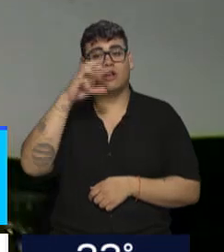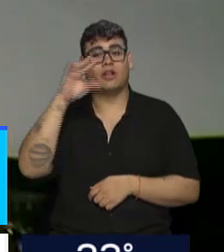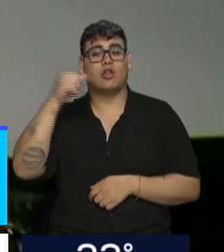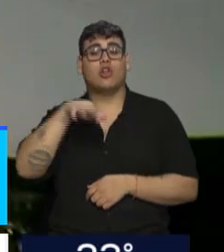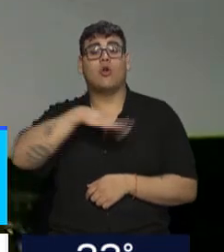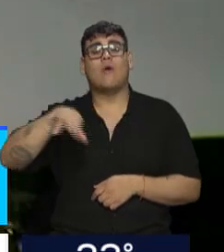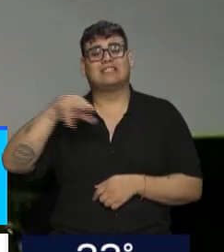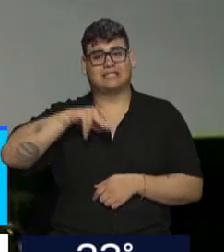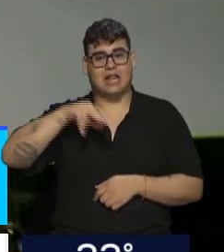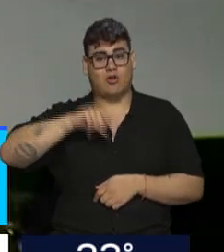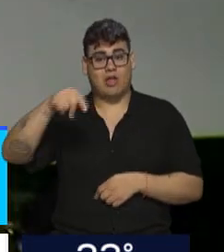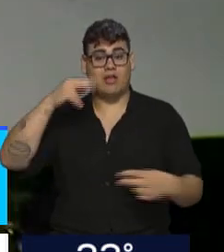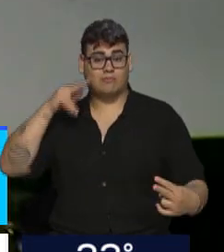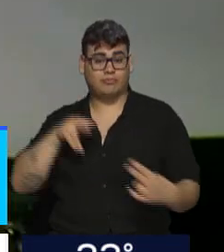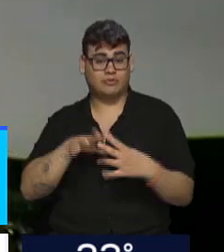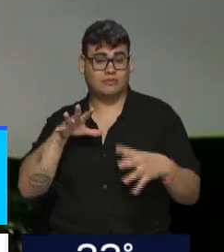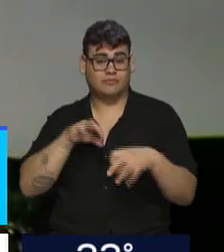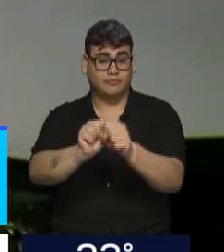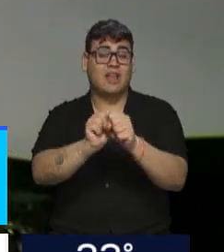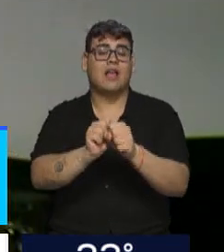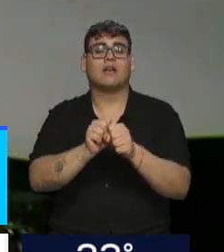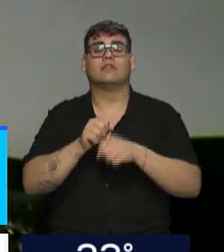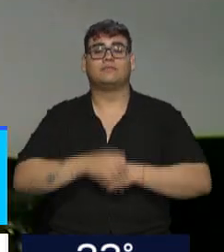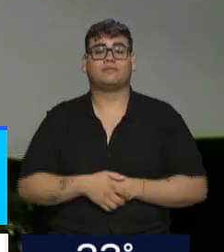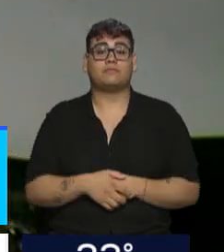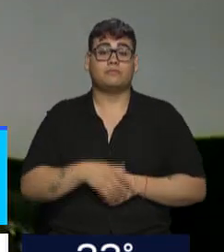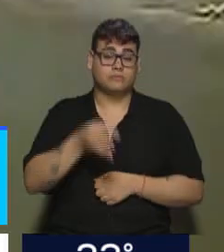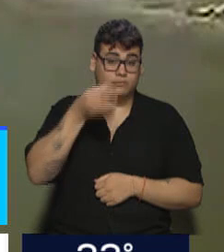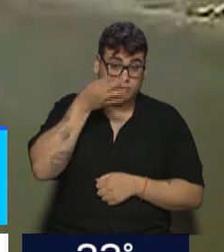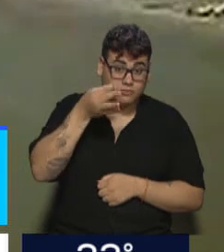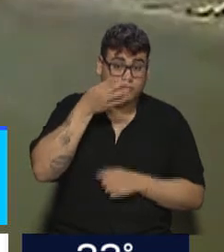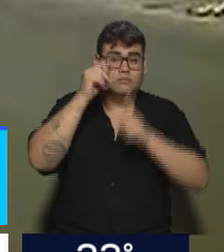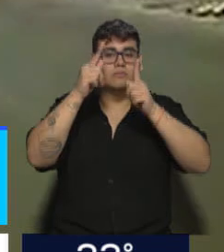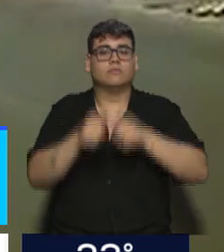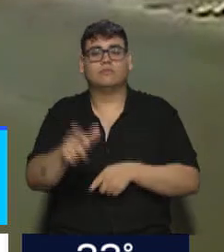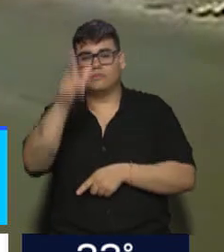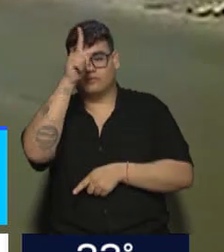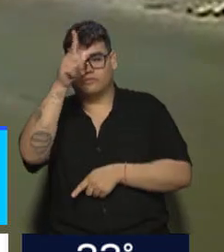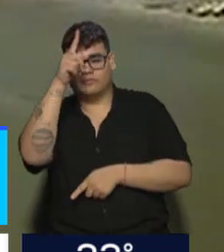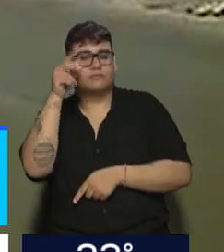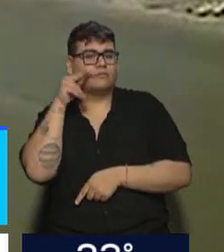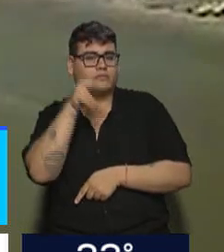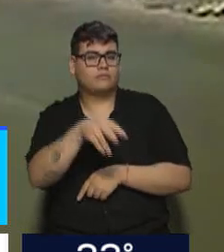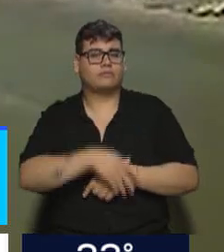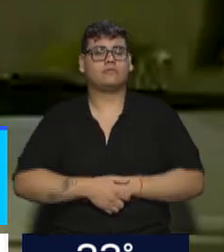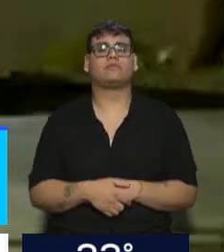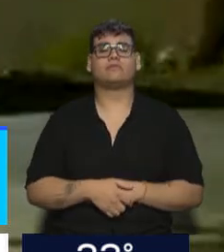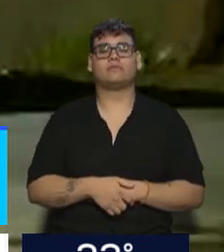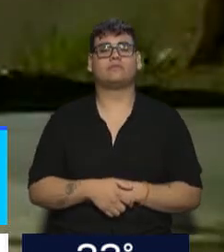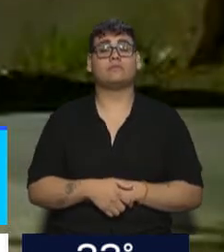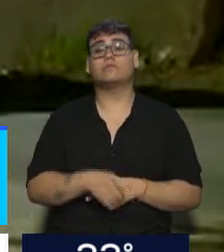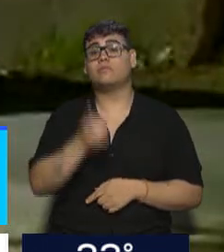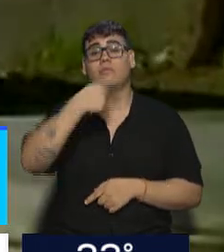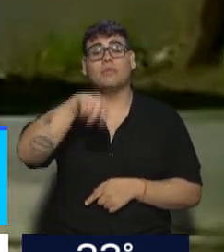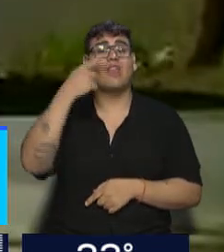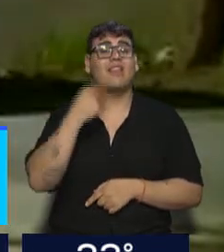de coria Después de varios kilómetros de escapar tanto de Testigos como de la policía todo esto nosotros lo fuimos registrando el